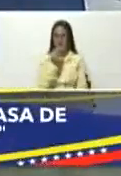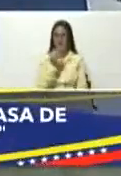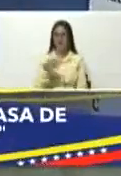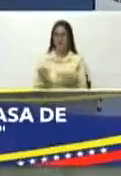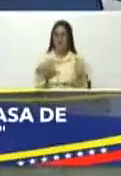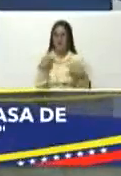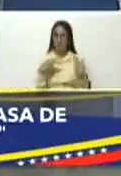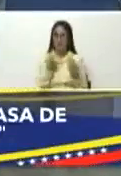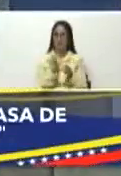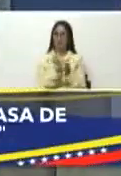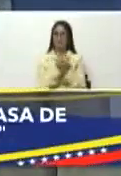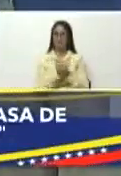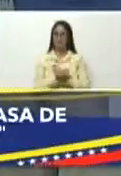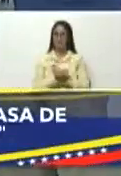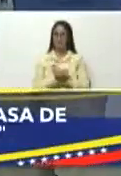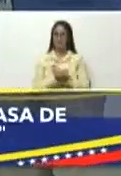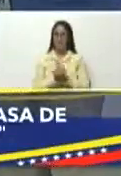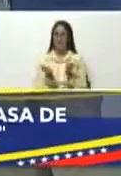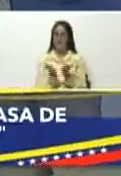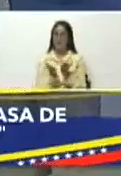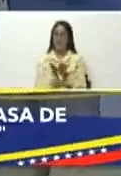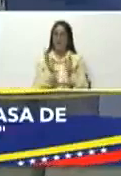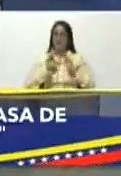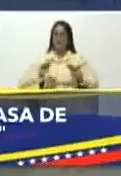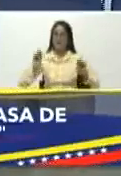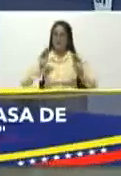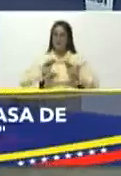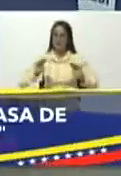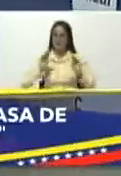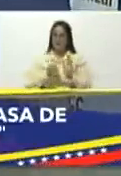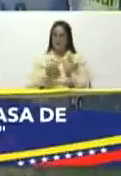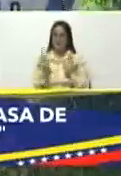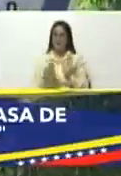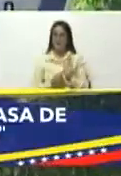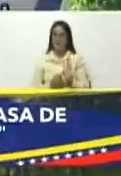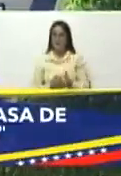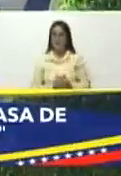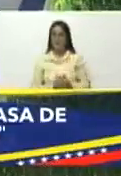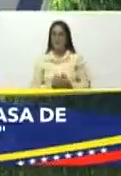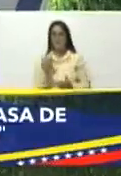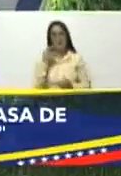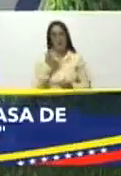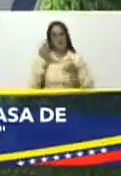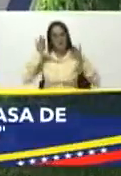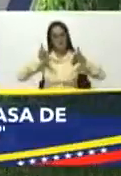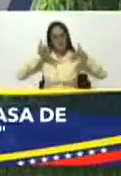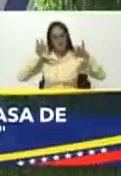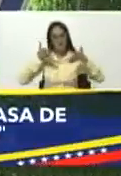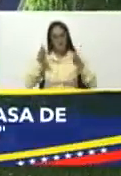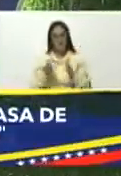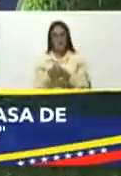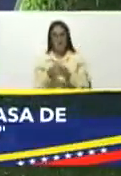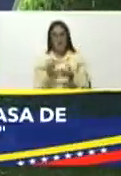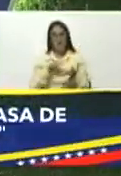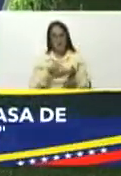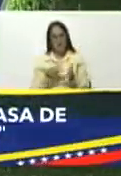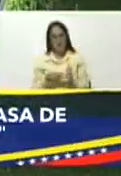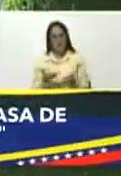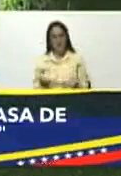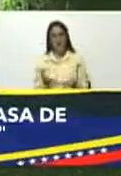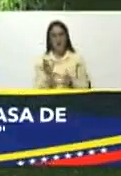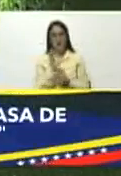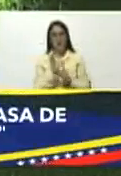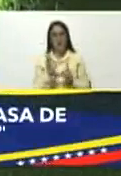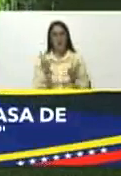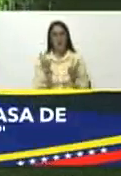comedor, se convierta también en una escuela de formación integral. ¿Para qué? Bueno, para orientar todo lo que significa, bueno,